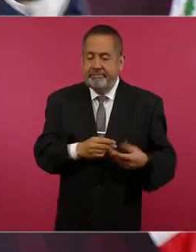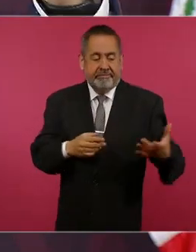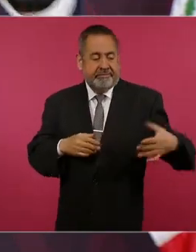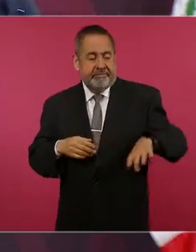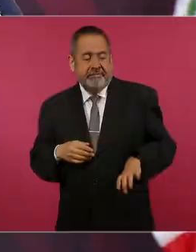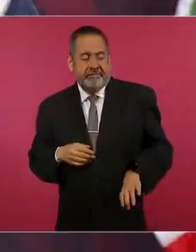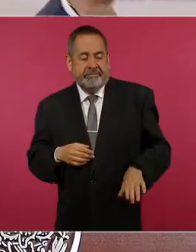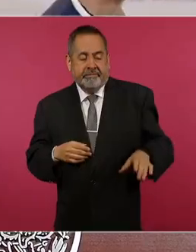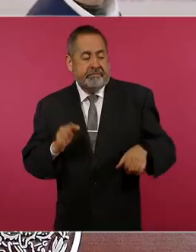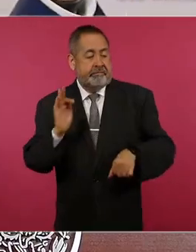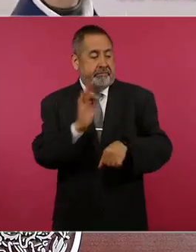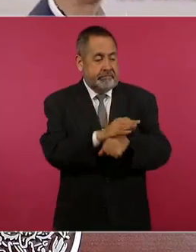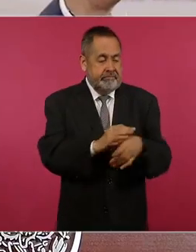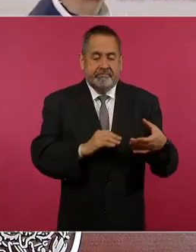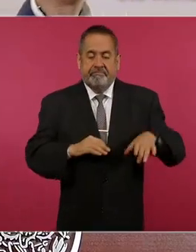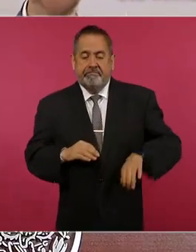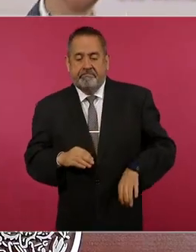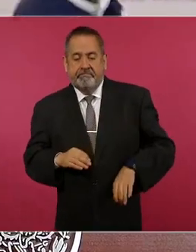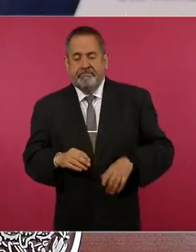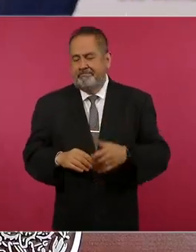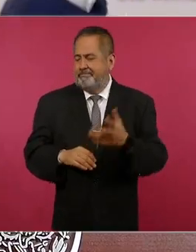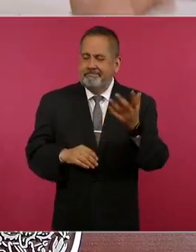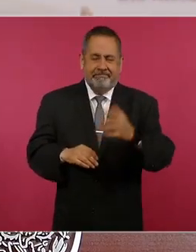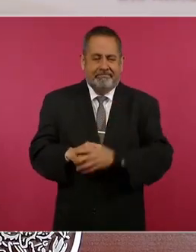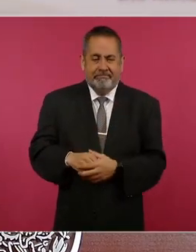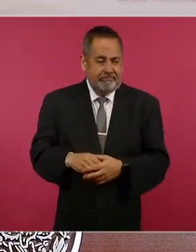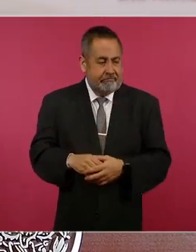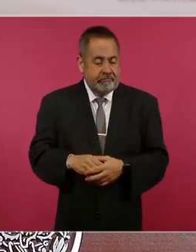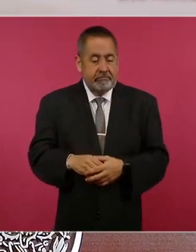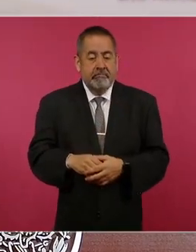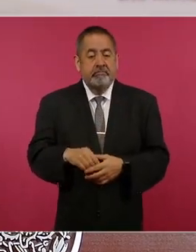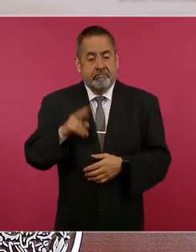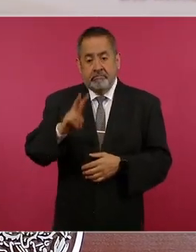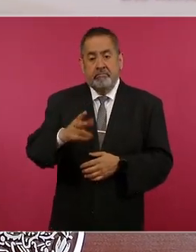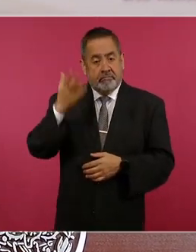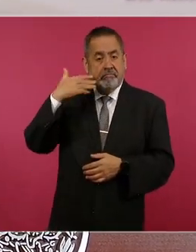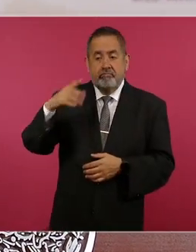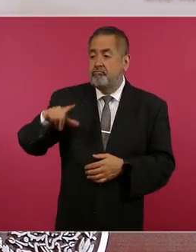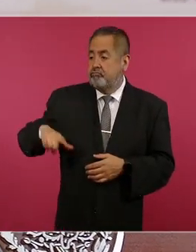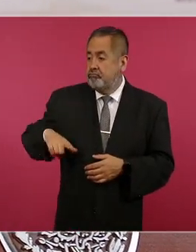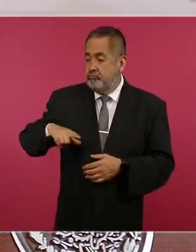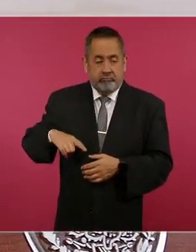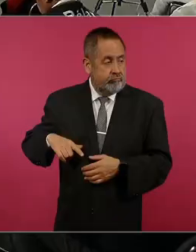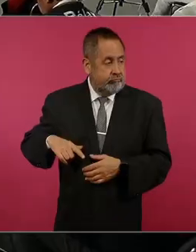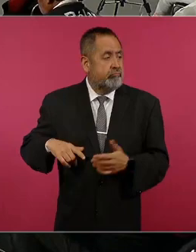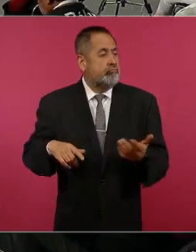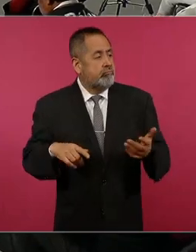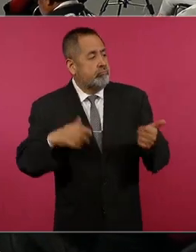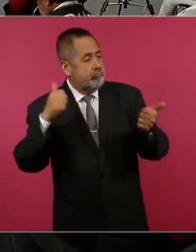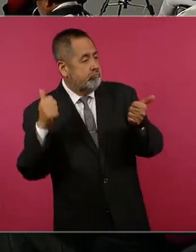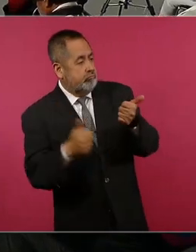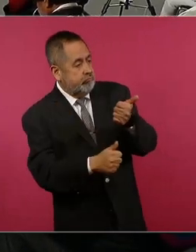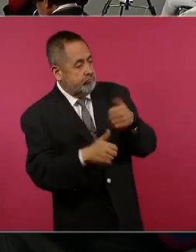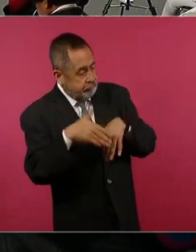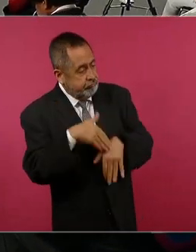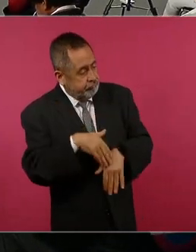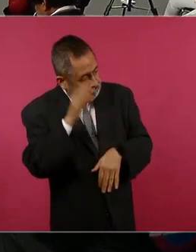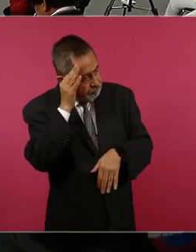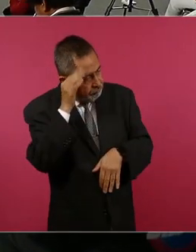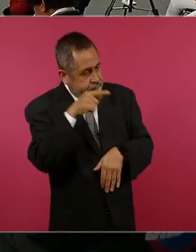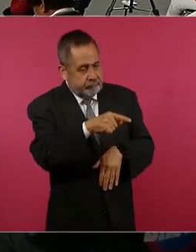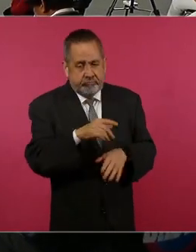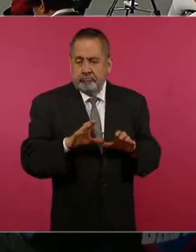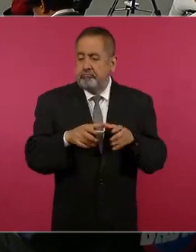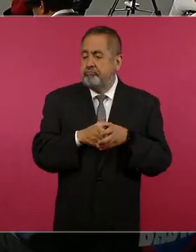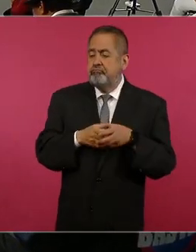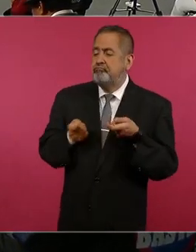estaba al servicio de una banda de